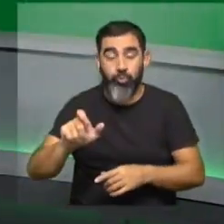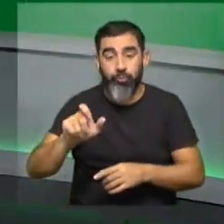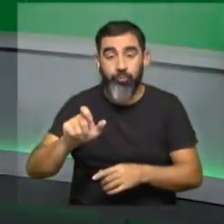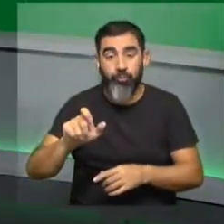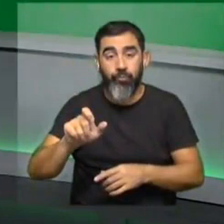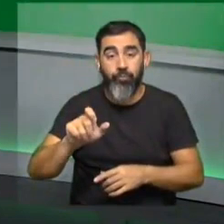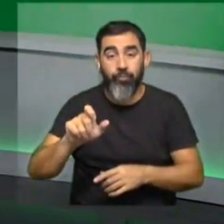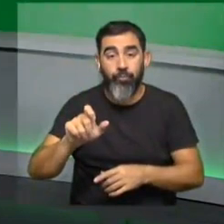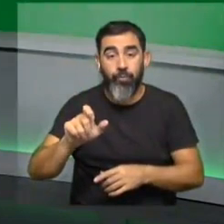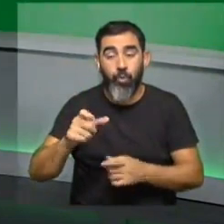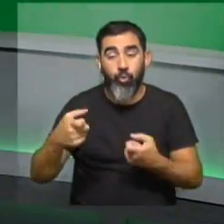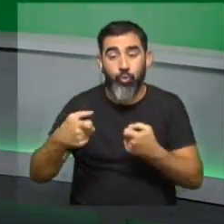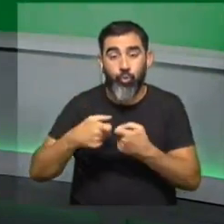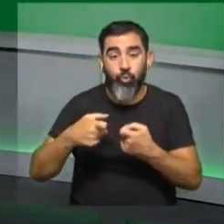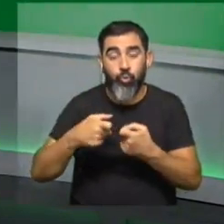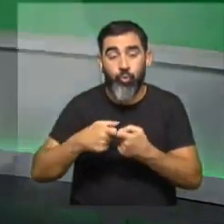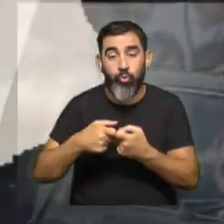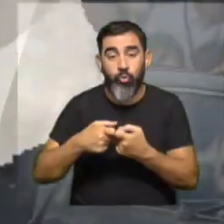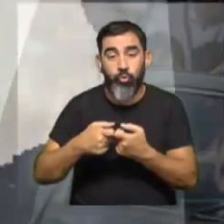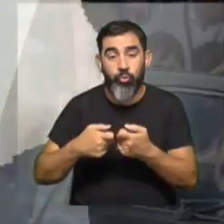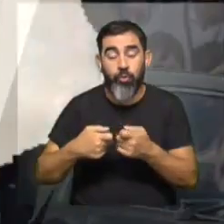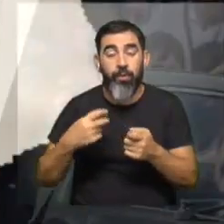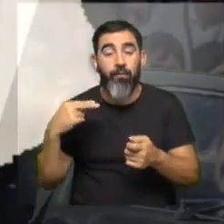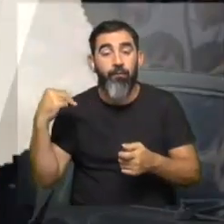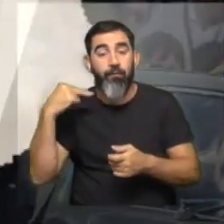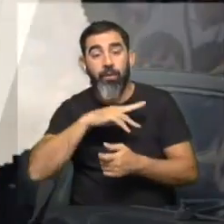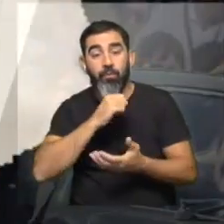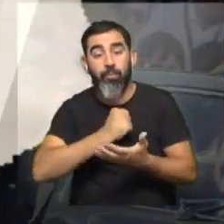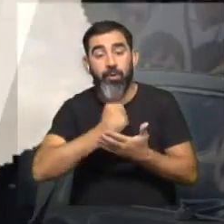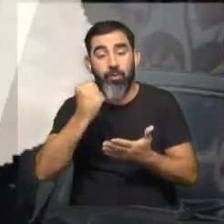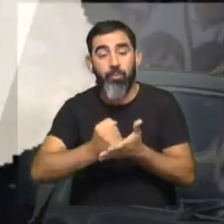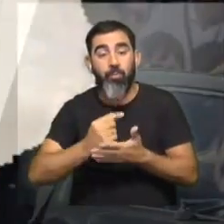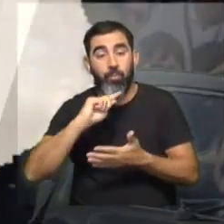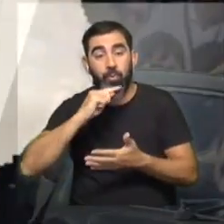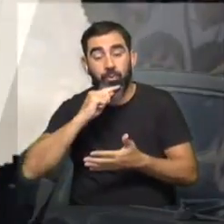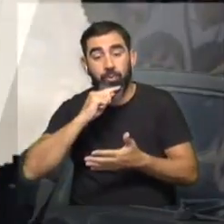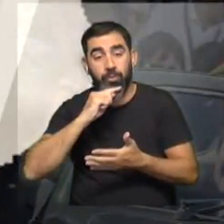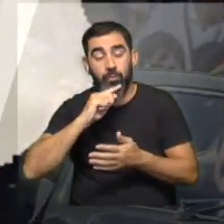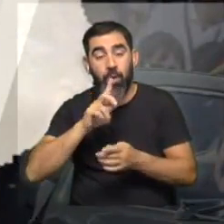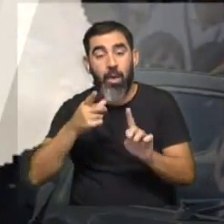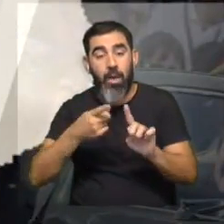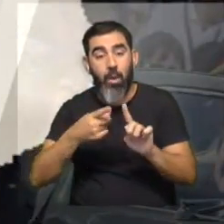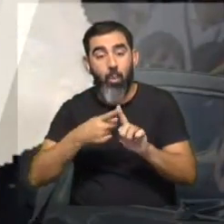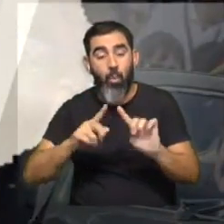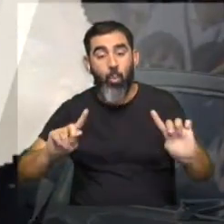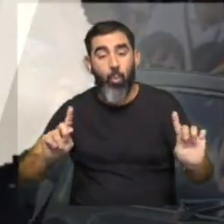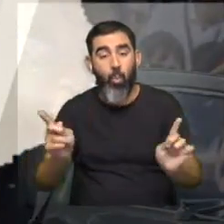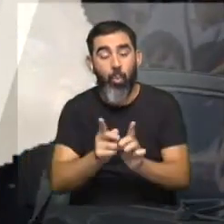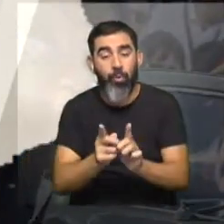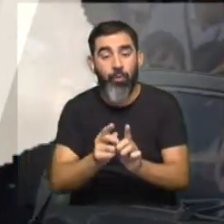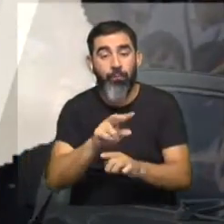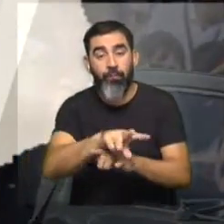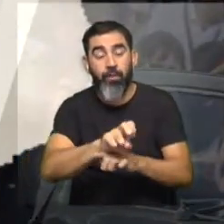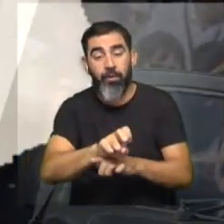Slivaev, uno de los cómplices de las maniobras de falsificación de los pasaportes rusos. Tras un acuerdo del proceso abreviado con